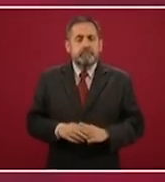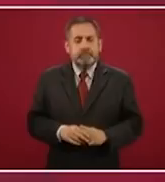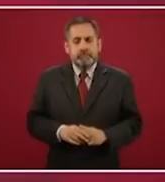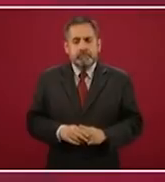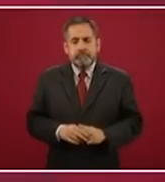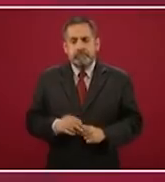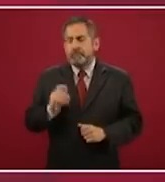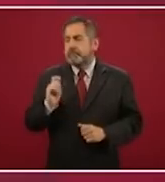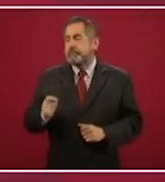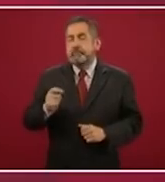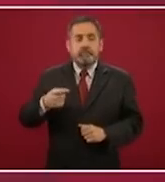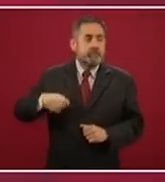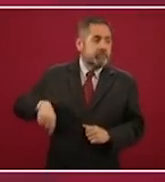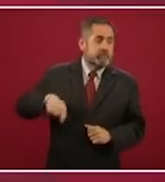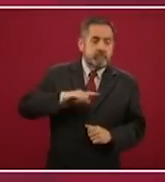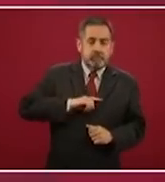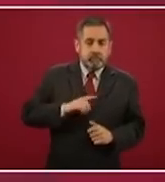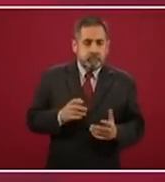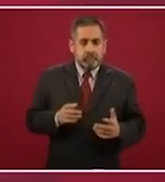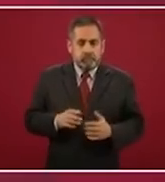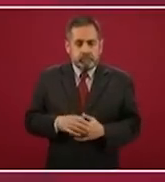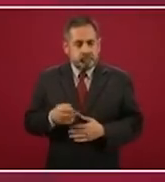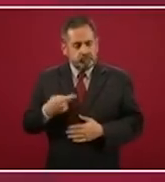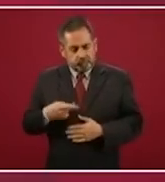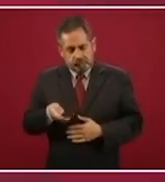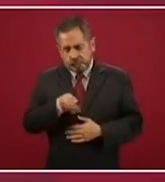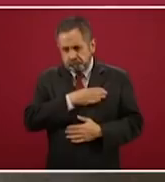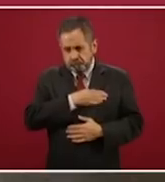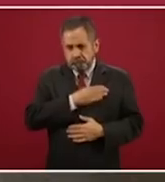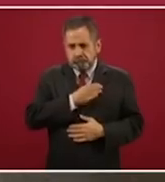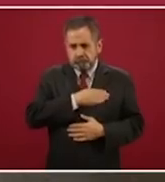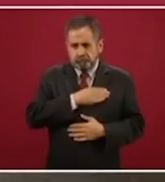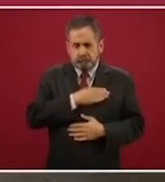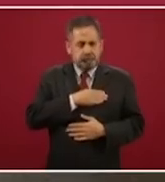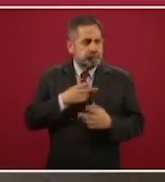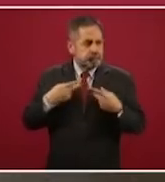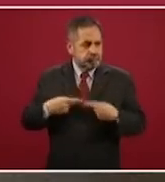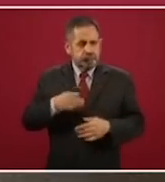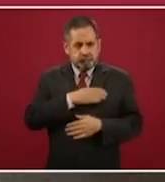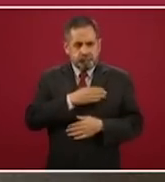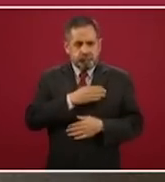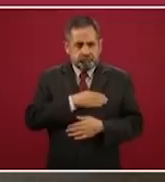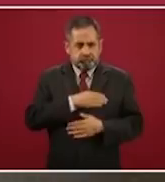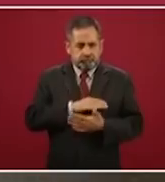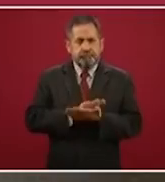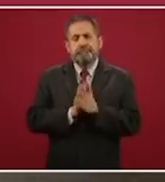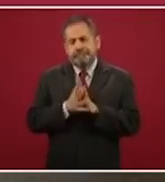que solo siendo buenos podemos ser felices,